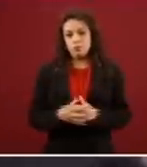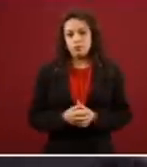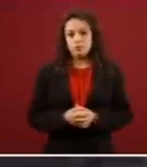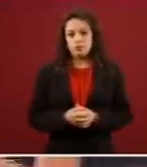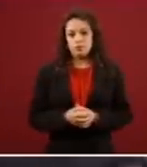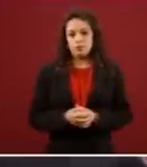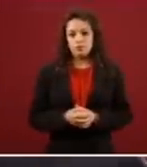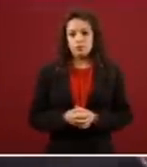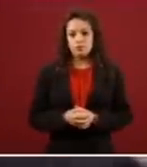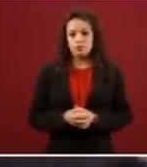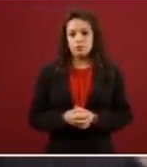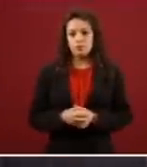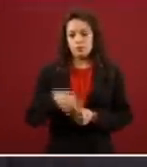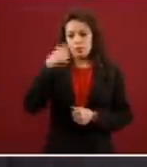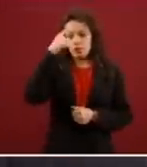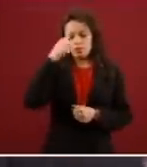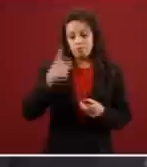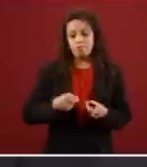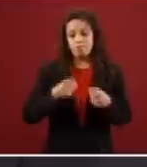alimentar